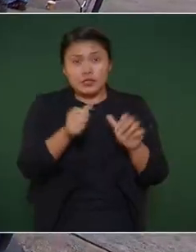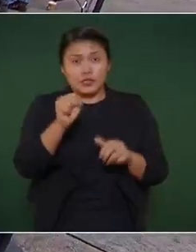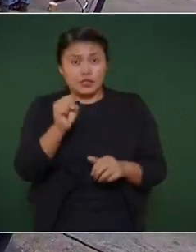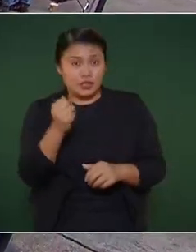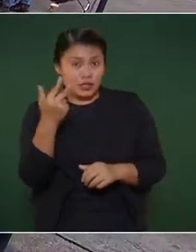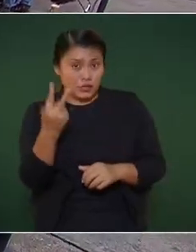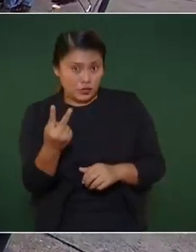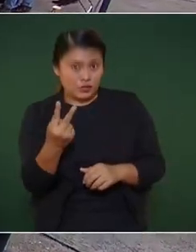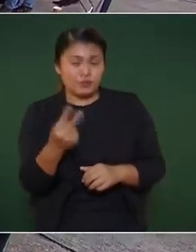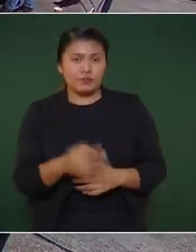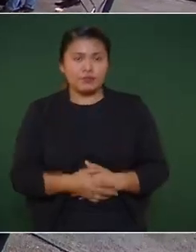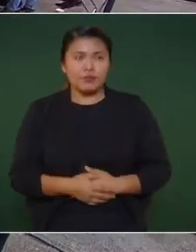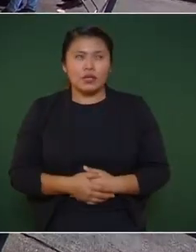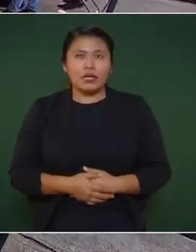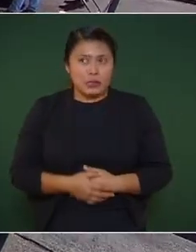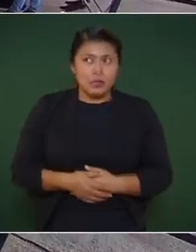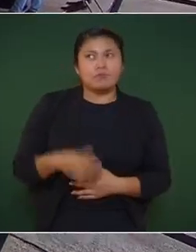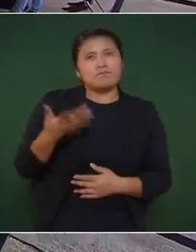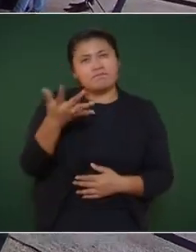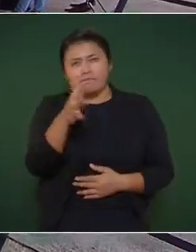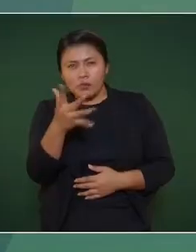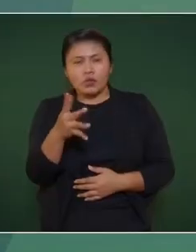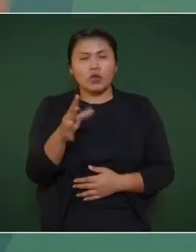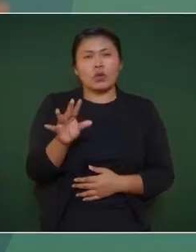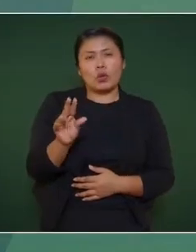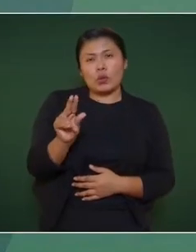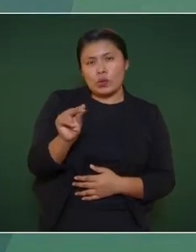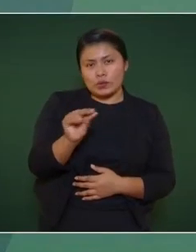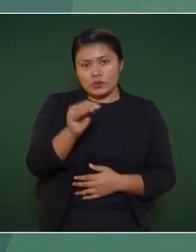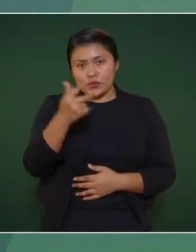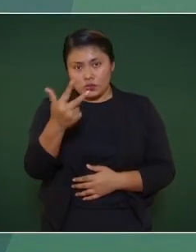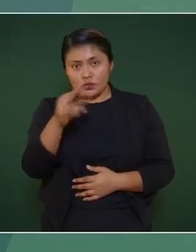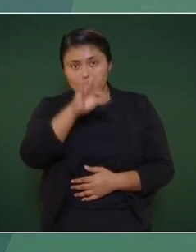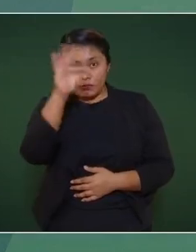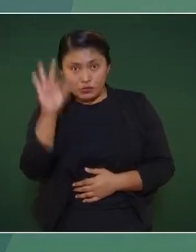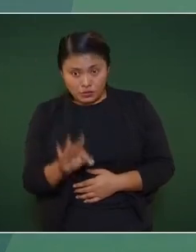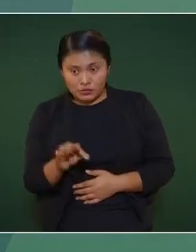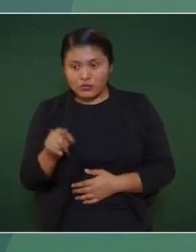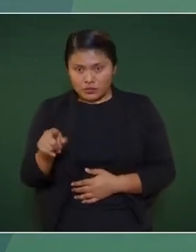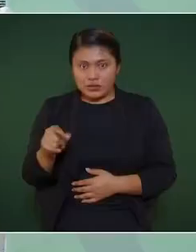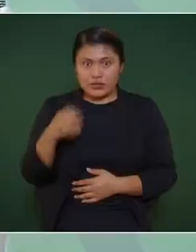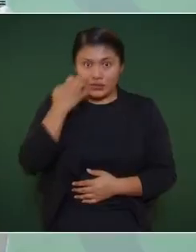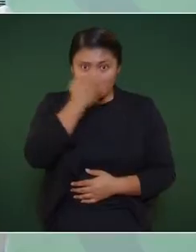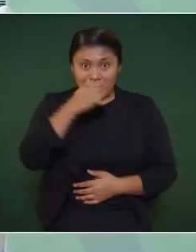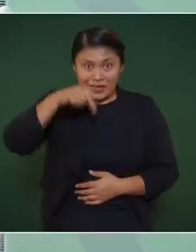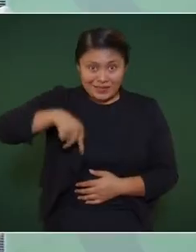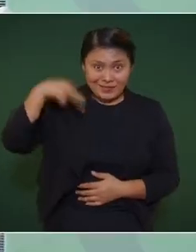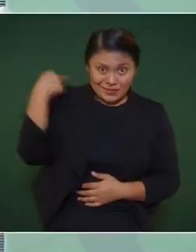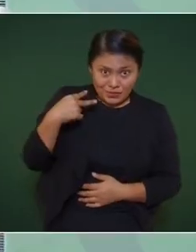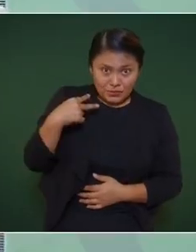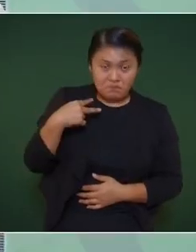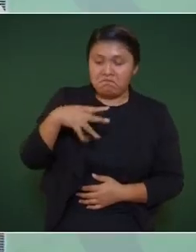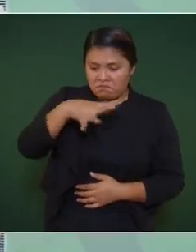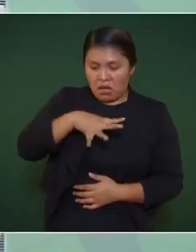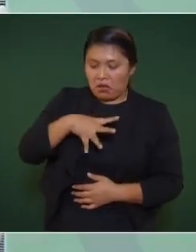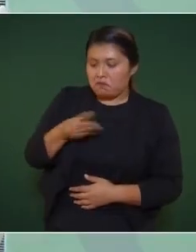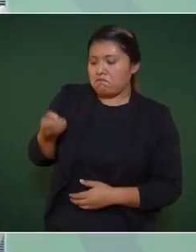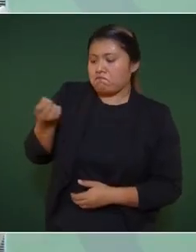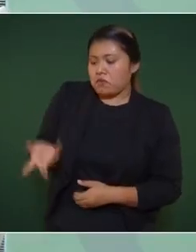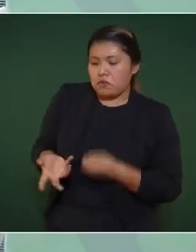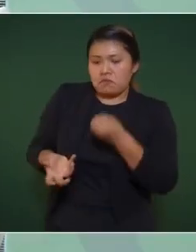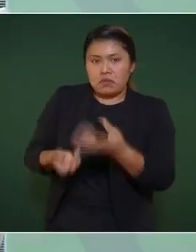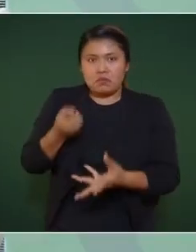15,662, es decir, 88% de todas las escuelas de Veracruz han recibido un